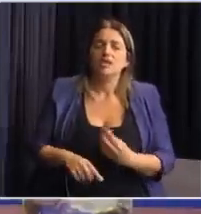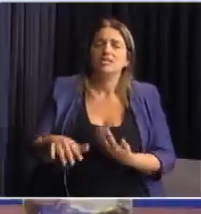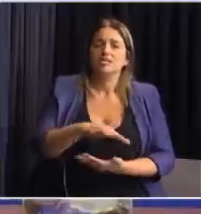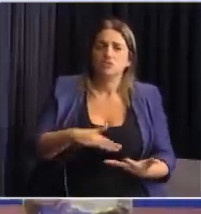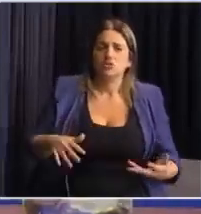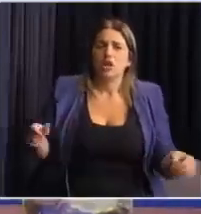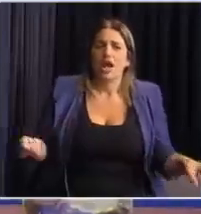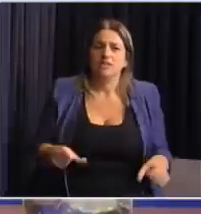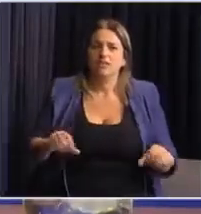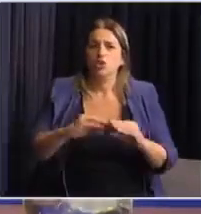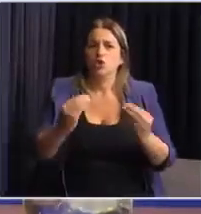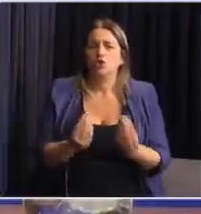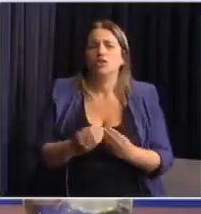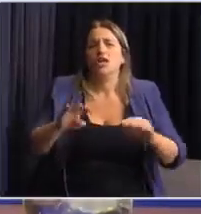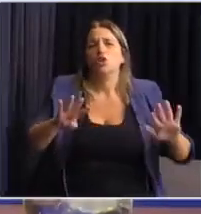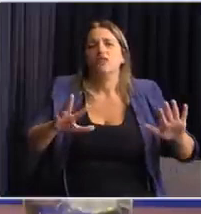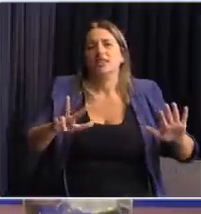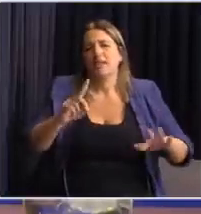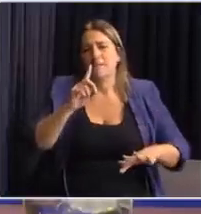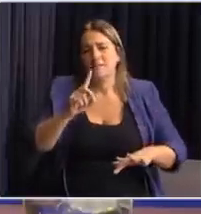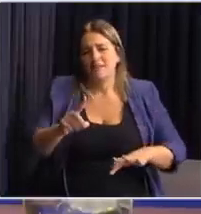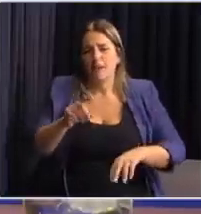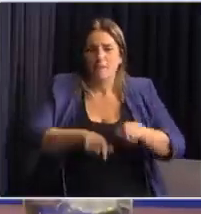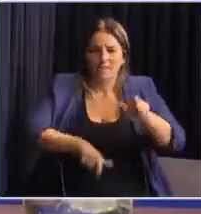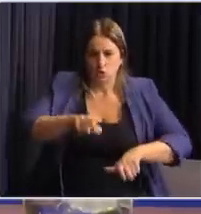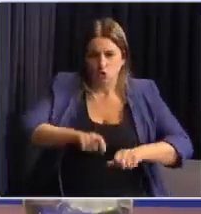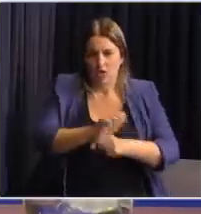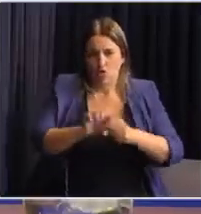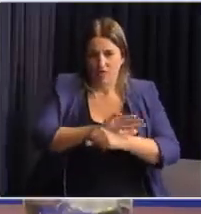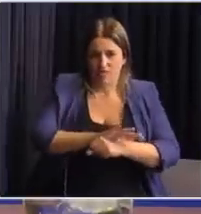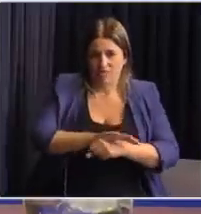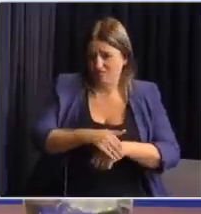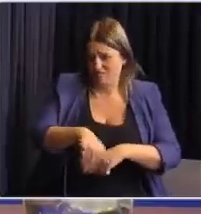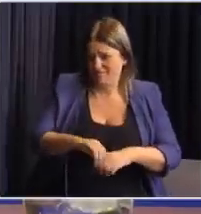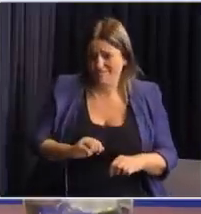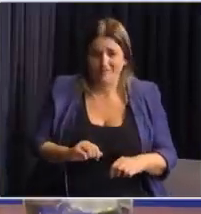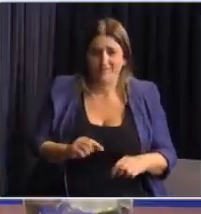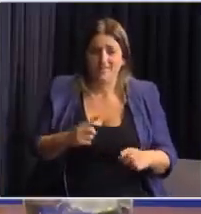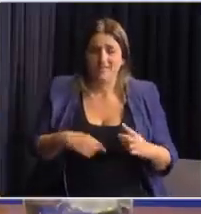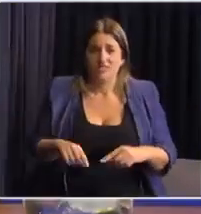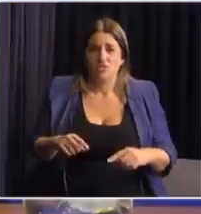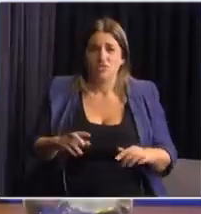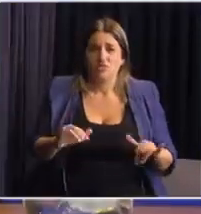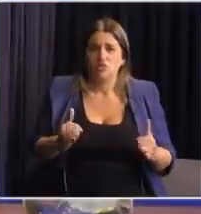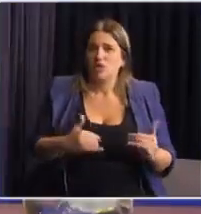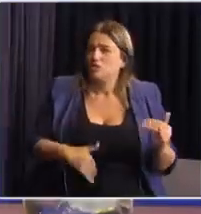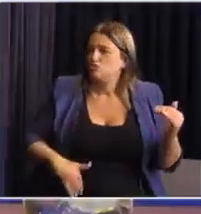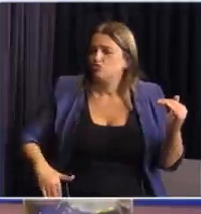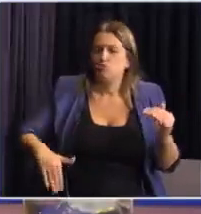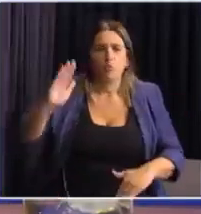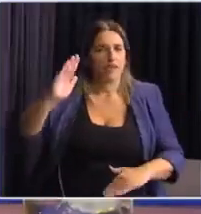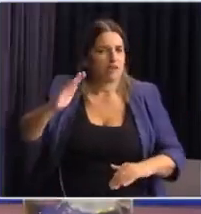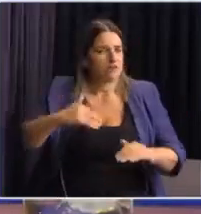están generando, que hubieron cerca de 93.000 casos en poco tiempo, estas personas, al haber superado la